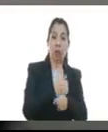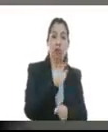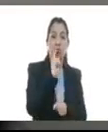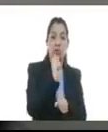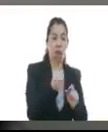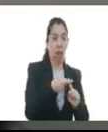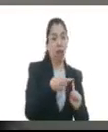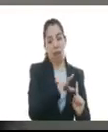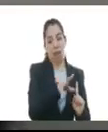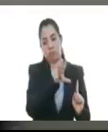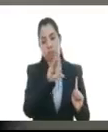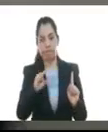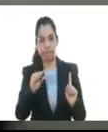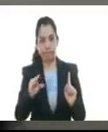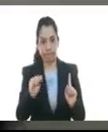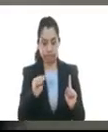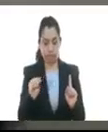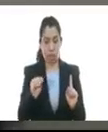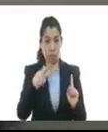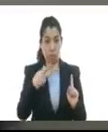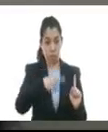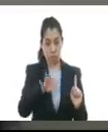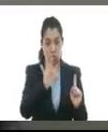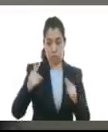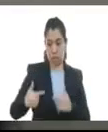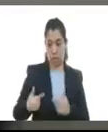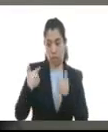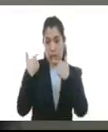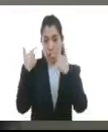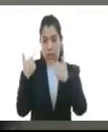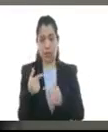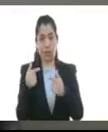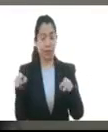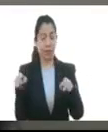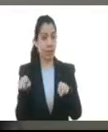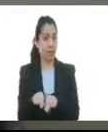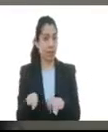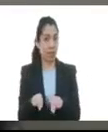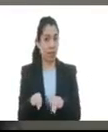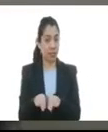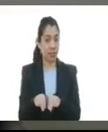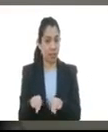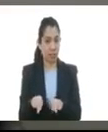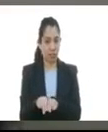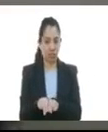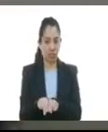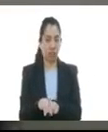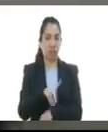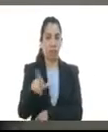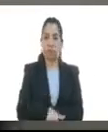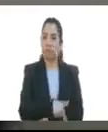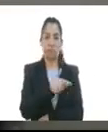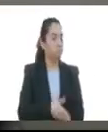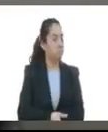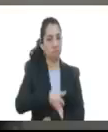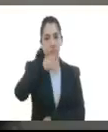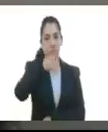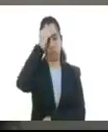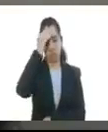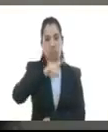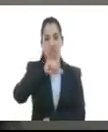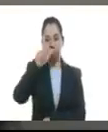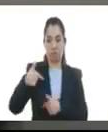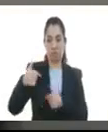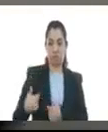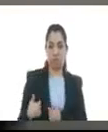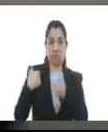se pierde una generación, ese hueco es difícil que la generación que sigue lo